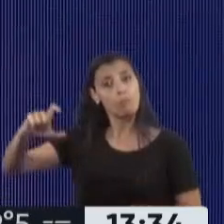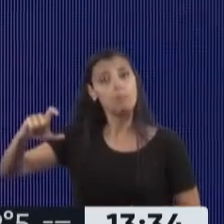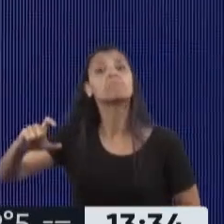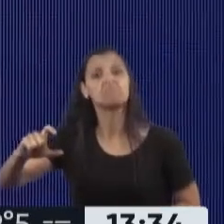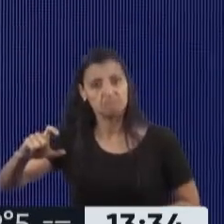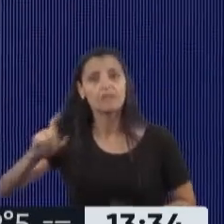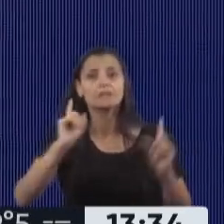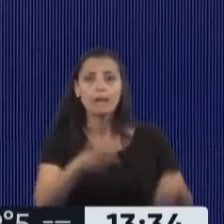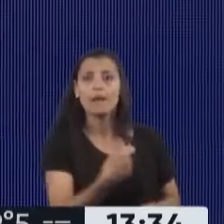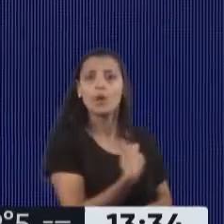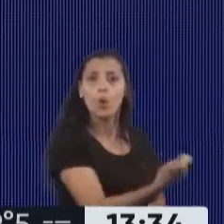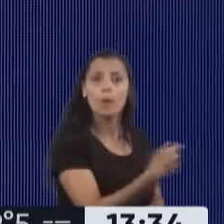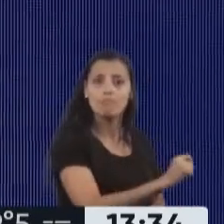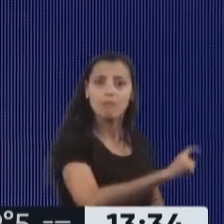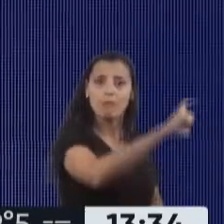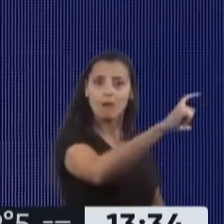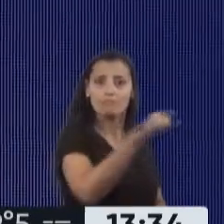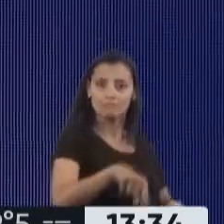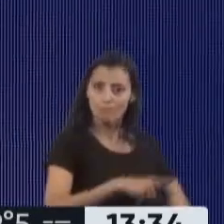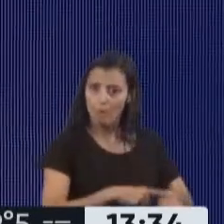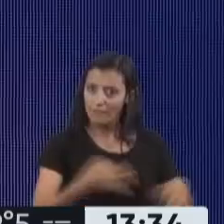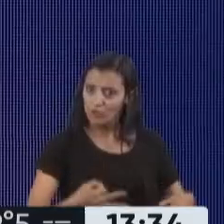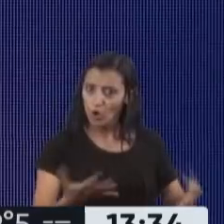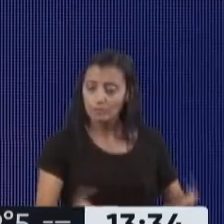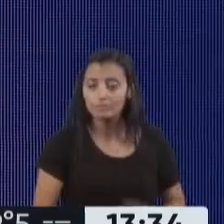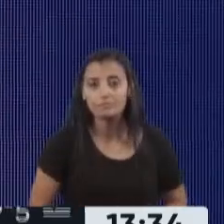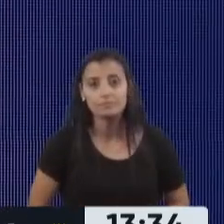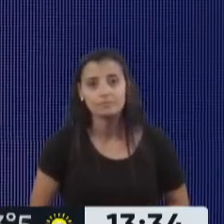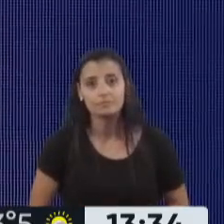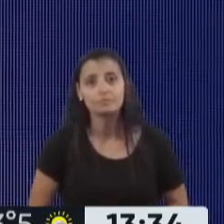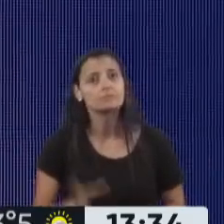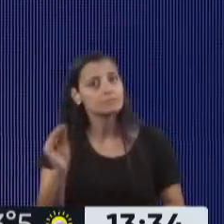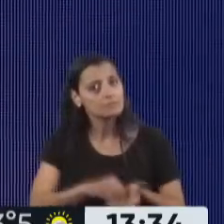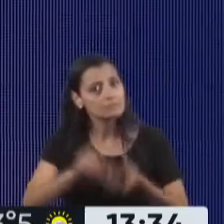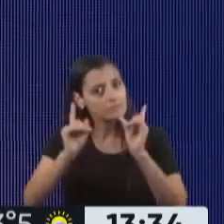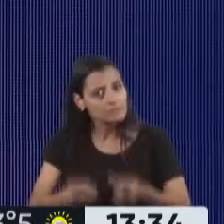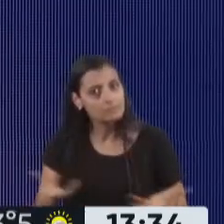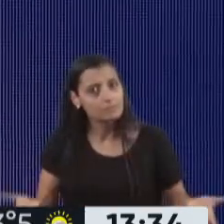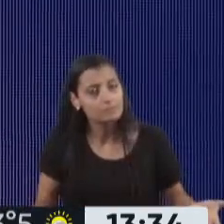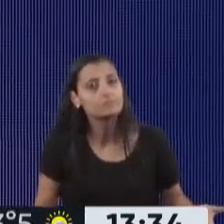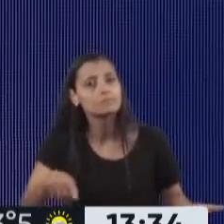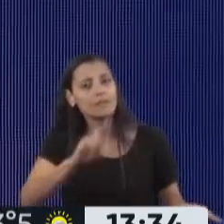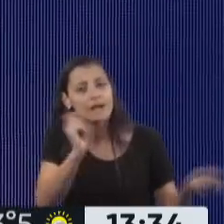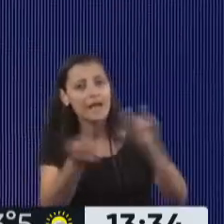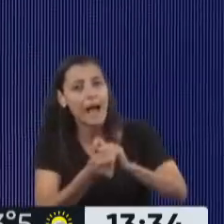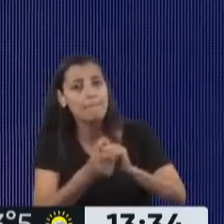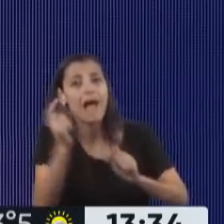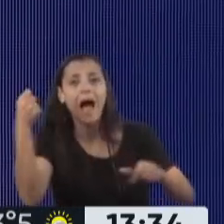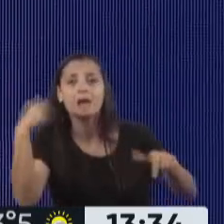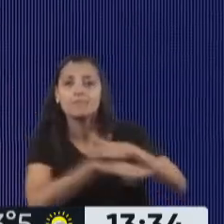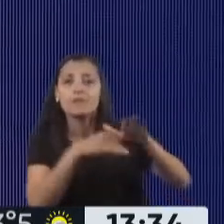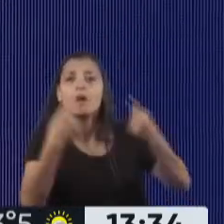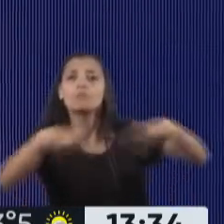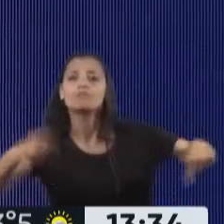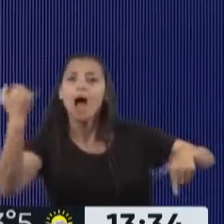también vienen subiendo las jubilaciones en términos reales. A eso también hay que sumarle la reversión del ciclo de stocks,